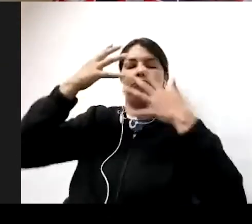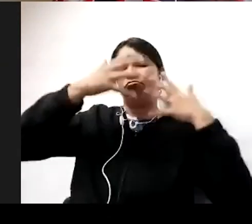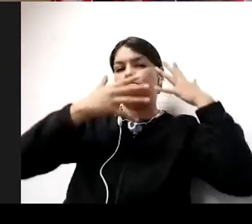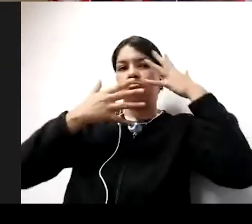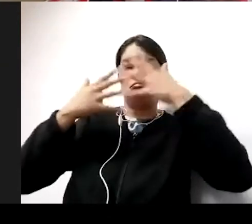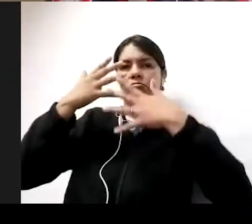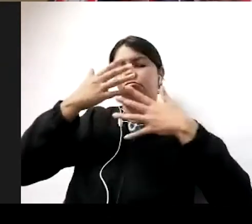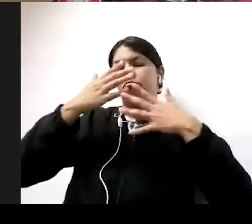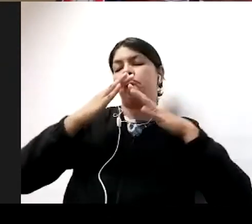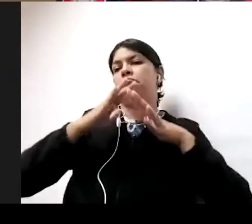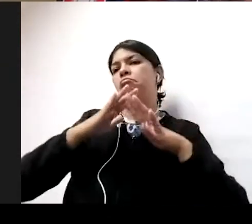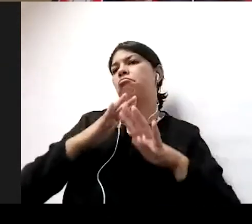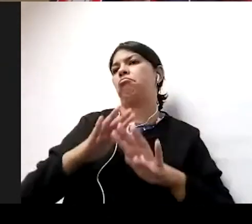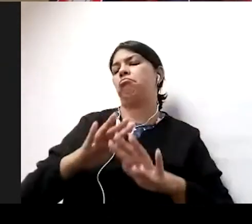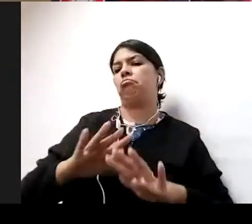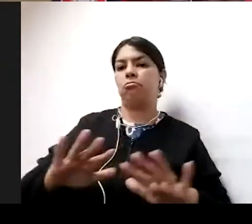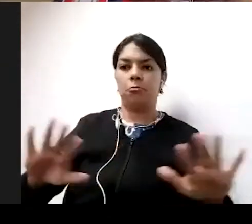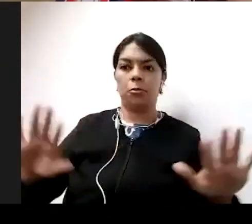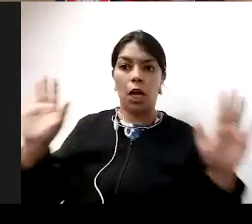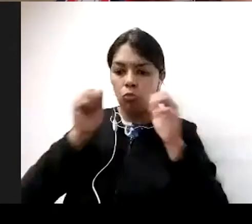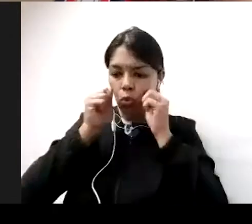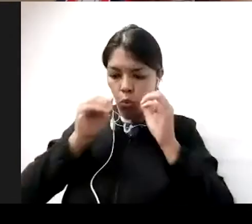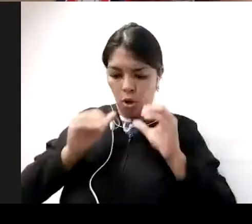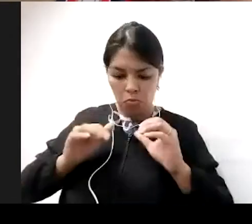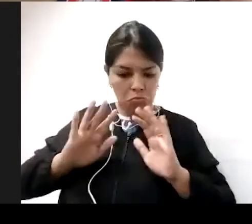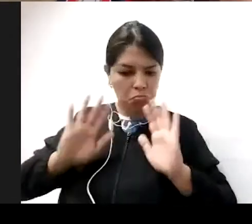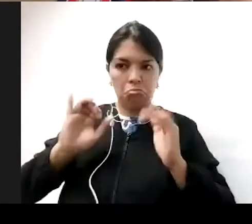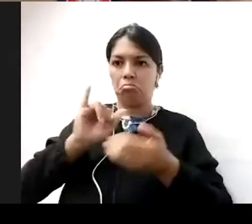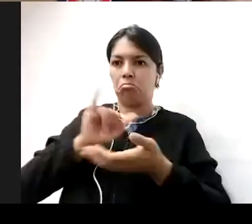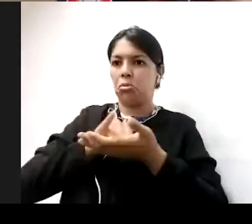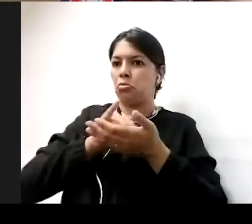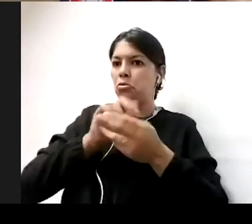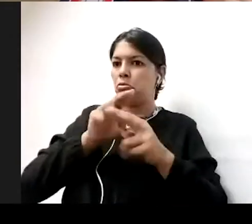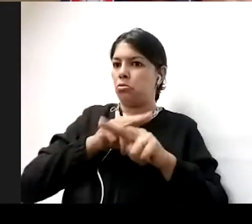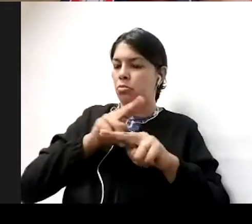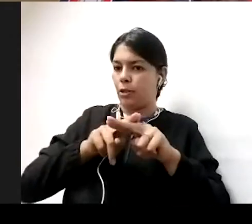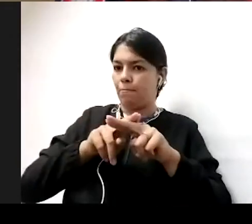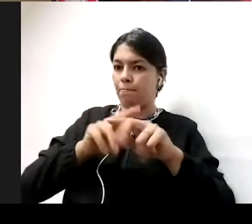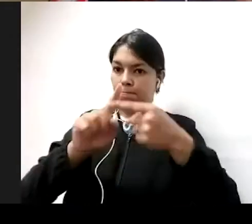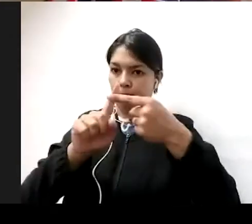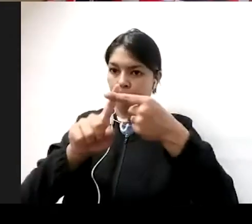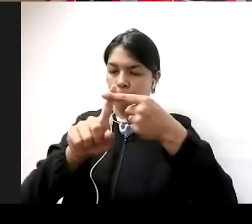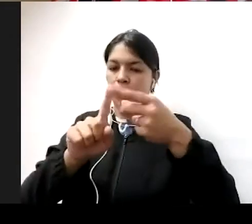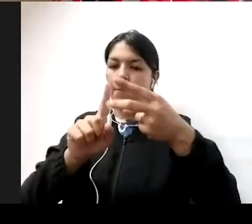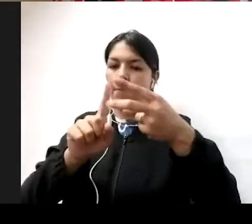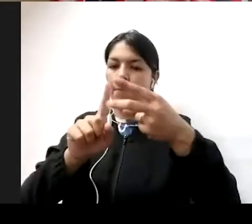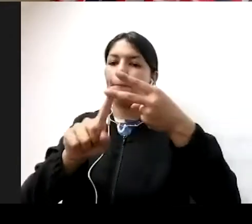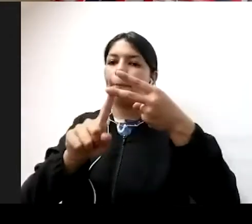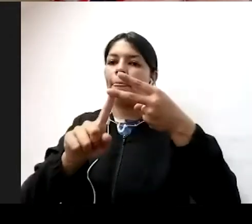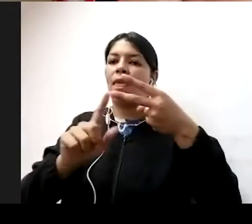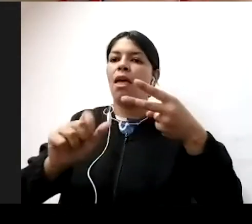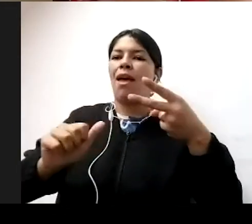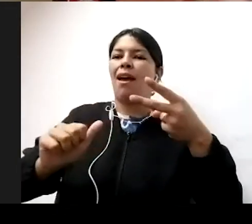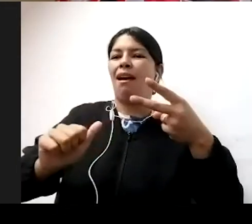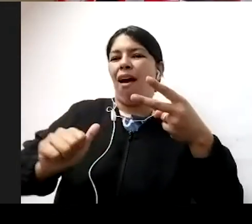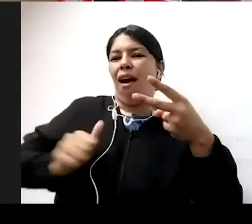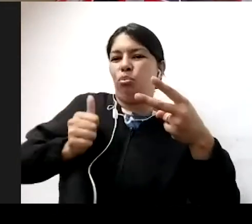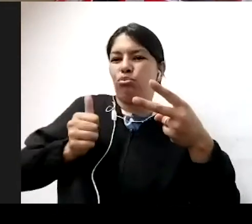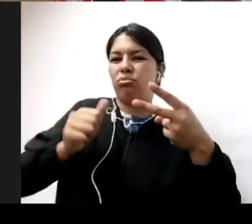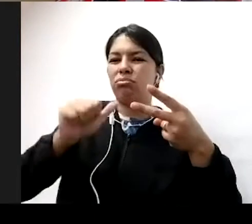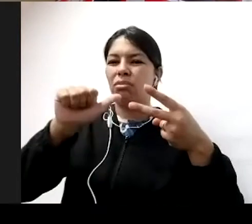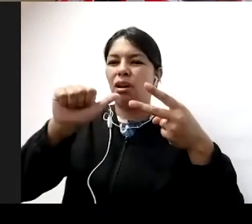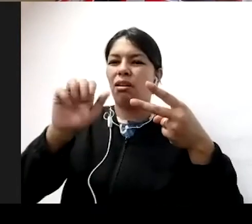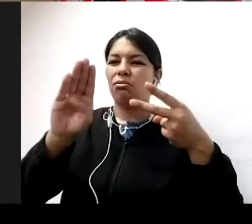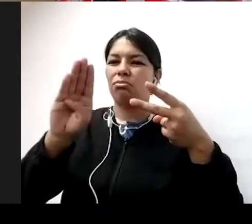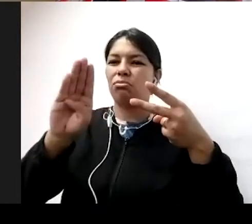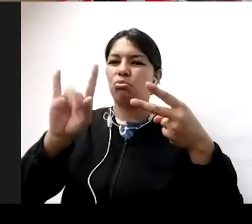físico, mental o social. El segundo tipo de consumo es el abuso, Y el abuso se entiende como el tipo de relación